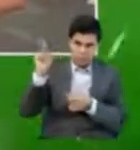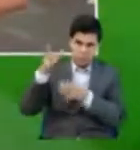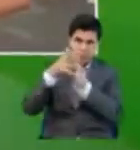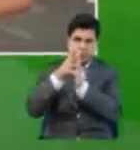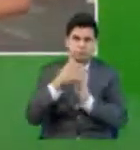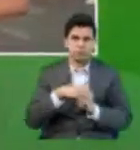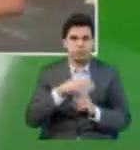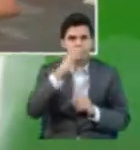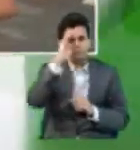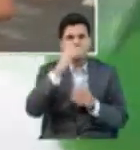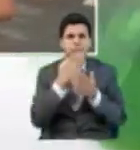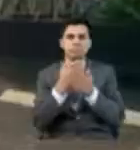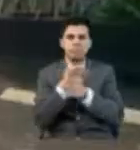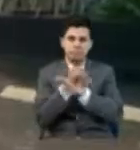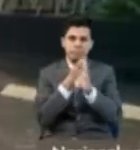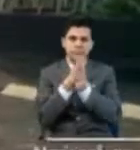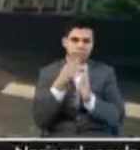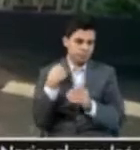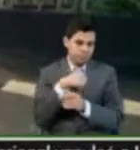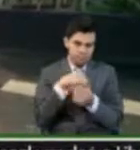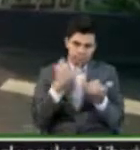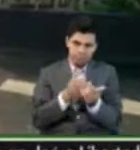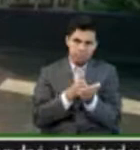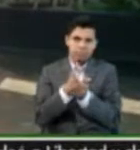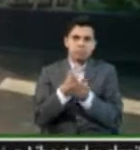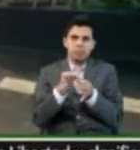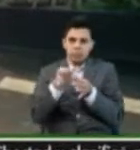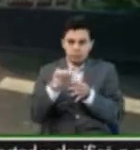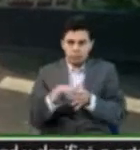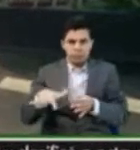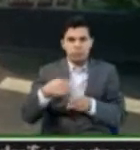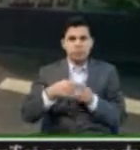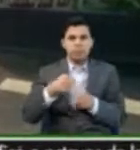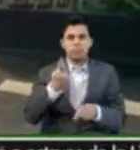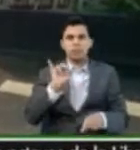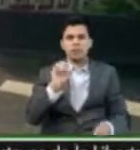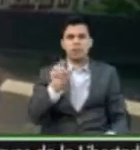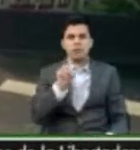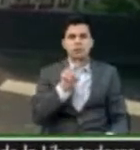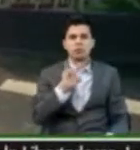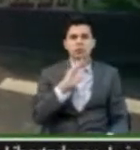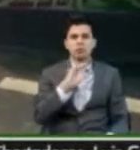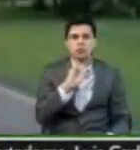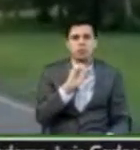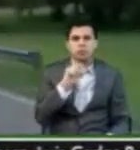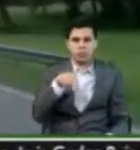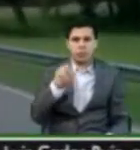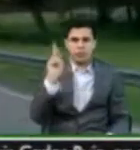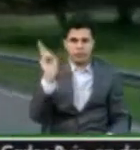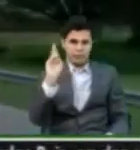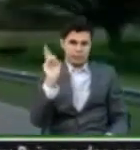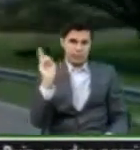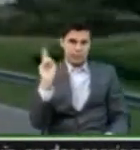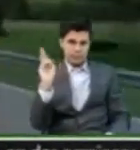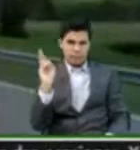señores, buenas tardes. Pues nosotros seguimos aquí en el municipio de Río Sucio, en el departamento de Risaralda, esperando la llegada de la